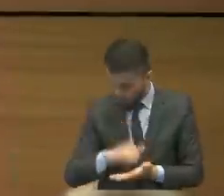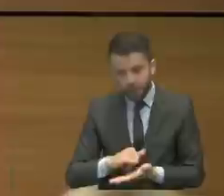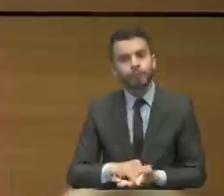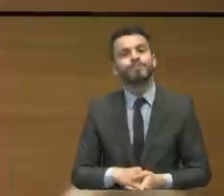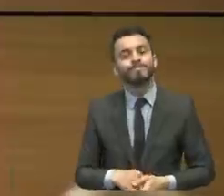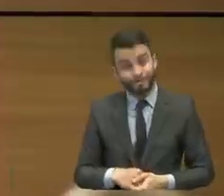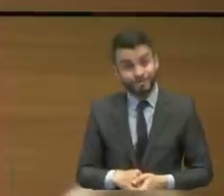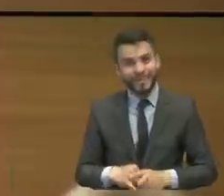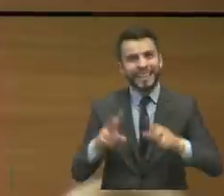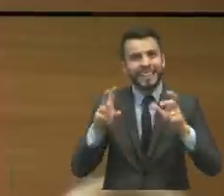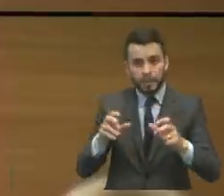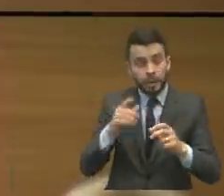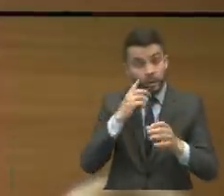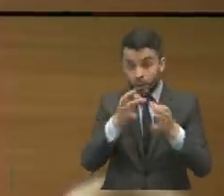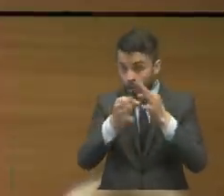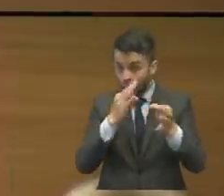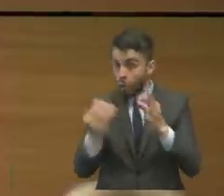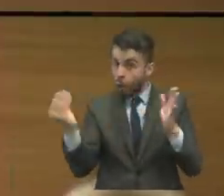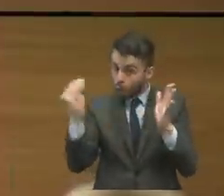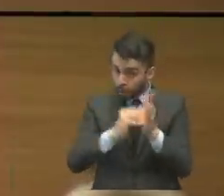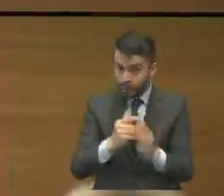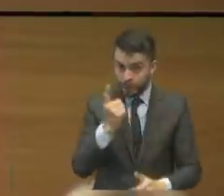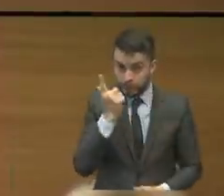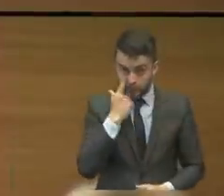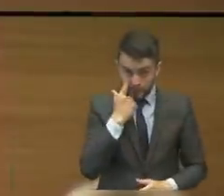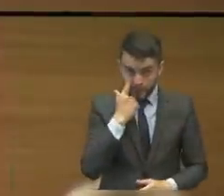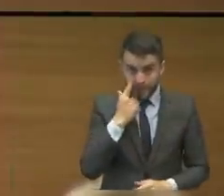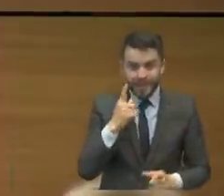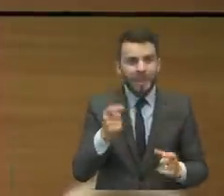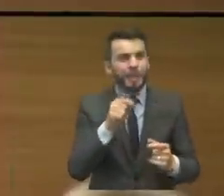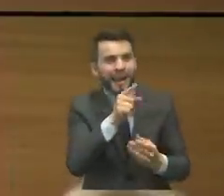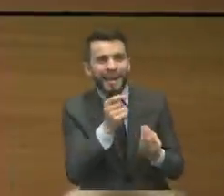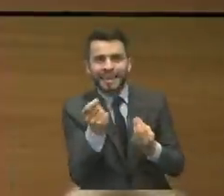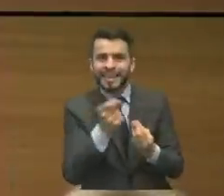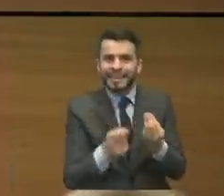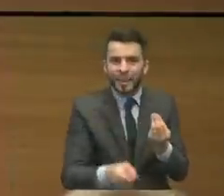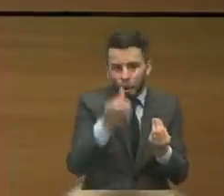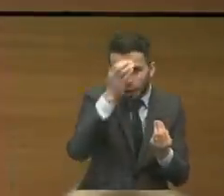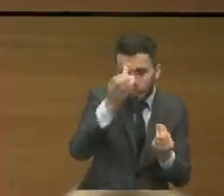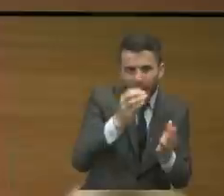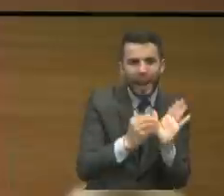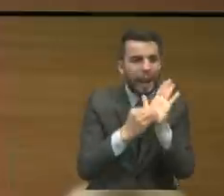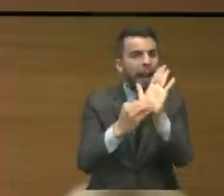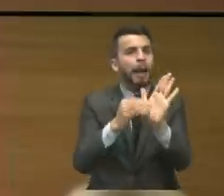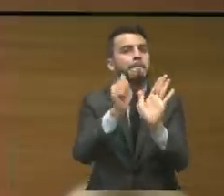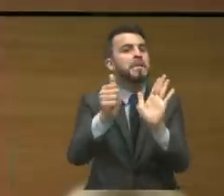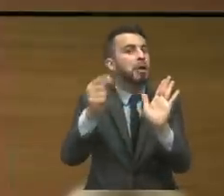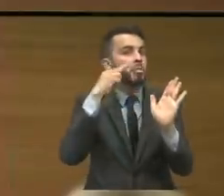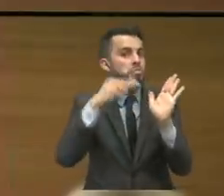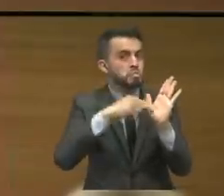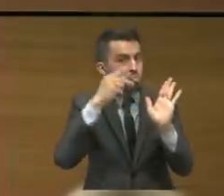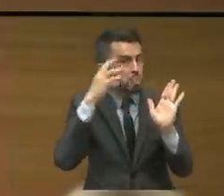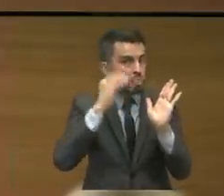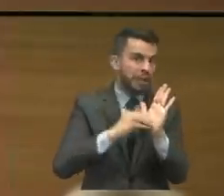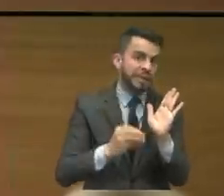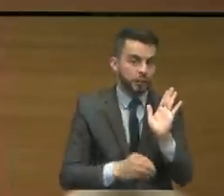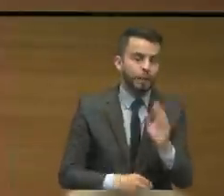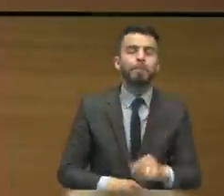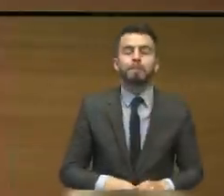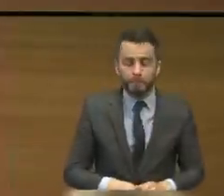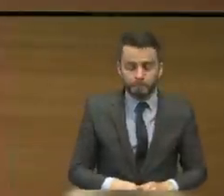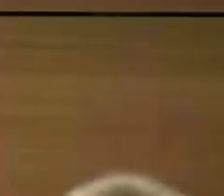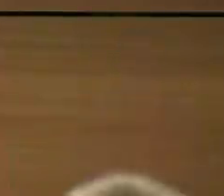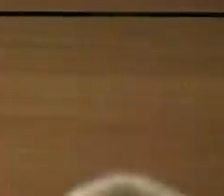bienes patrimoniales, lo quiero decir con todas sus letras porque el diseño conceptual está hecho para eso. Todos los bienes patrimoniales sobre el corredor, el